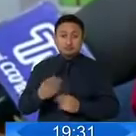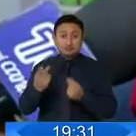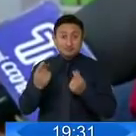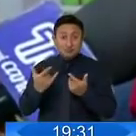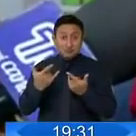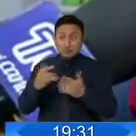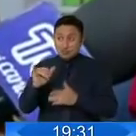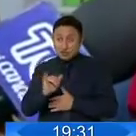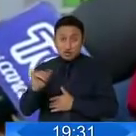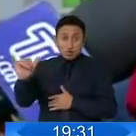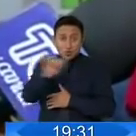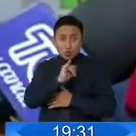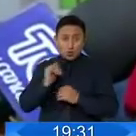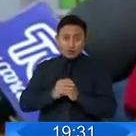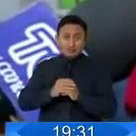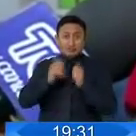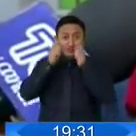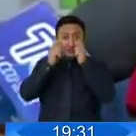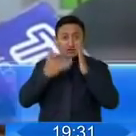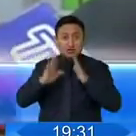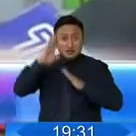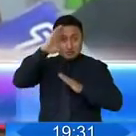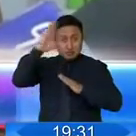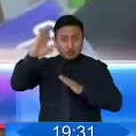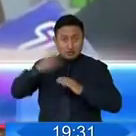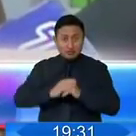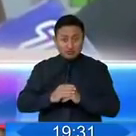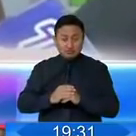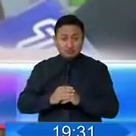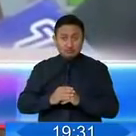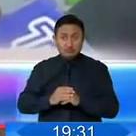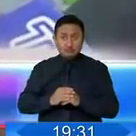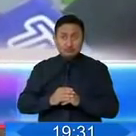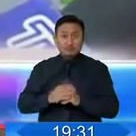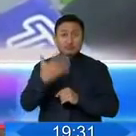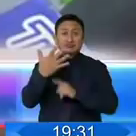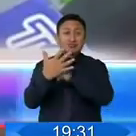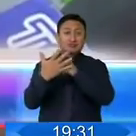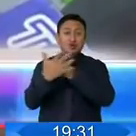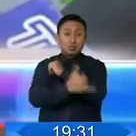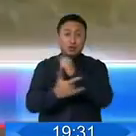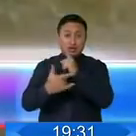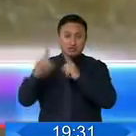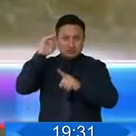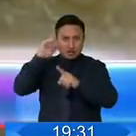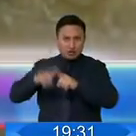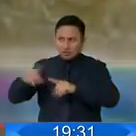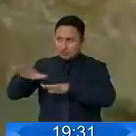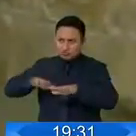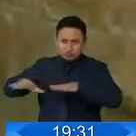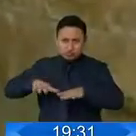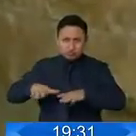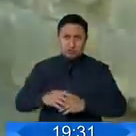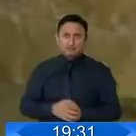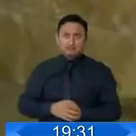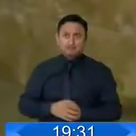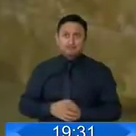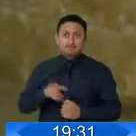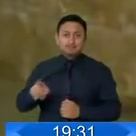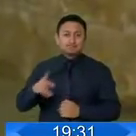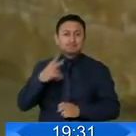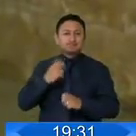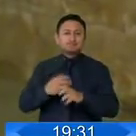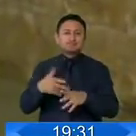real, fiscalías y policía de estos 5 países. Según las